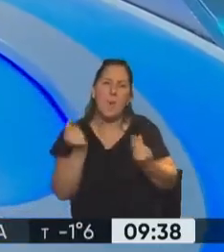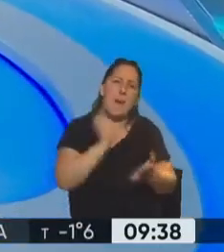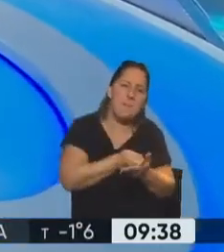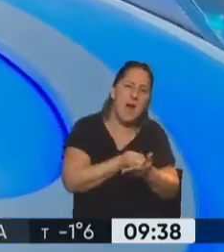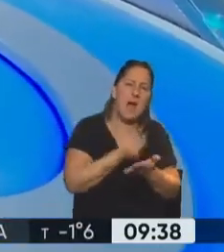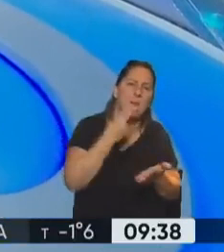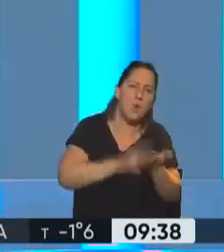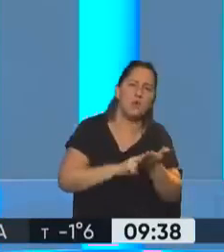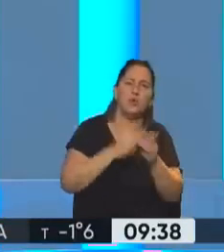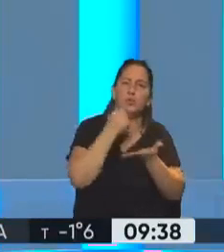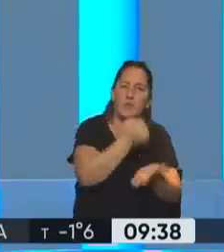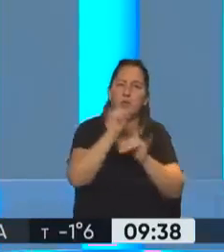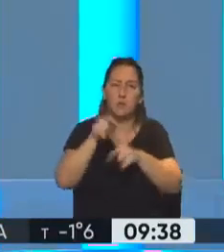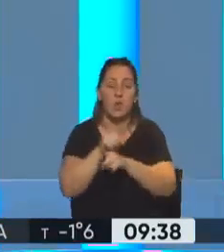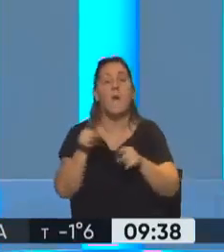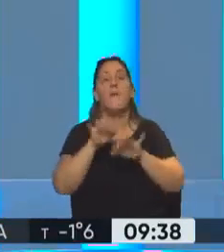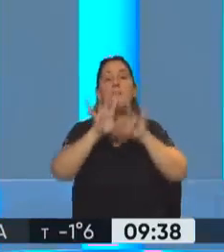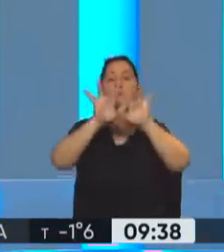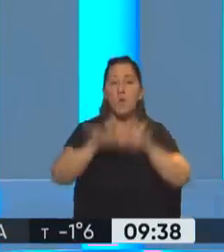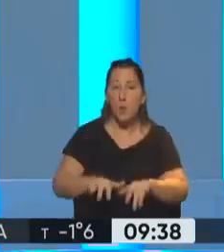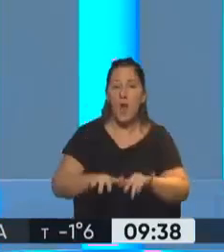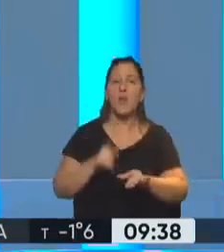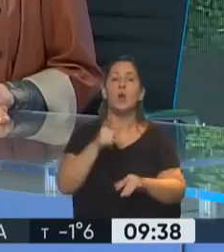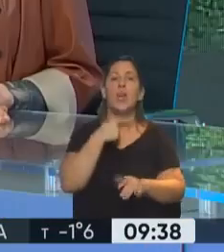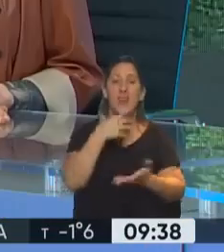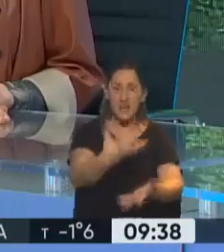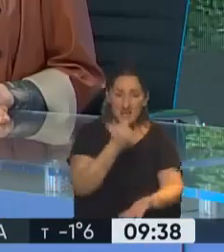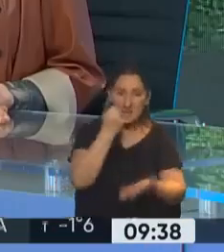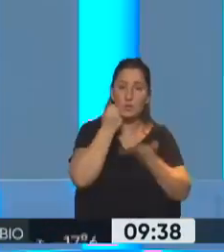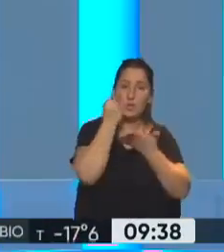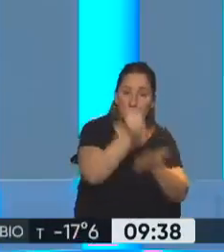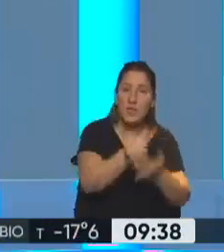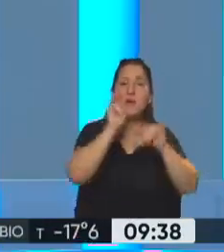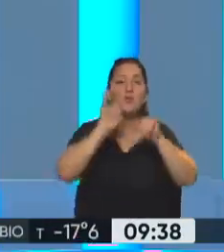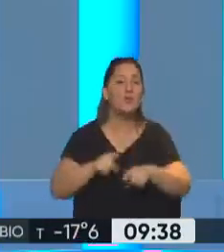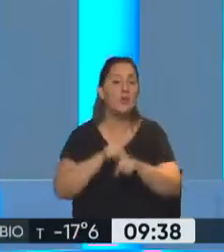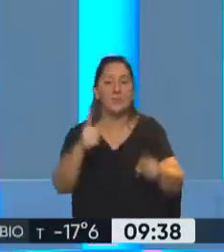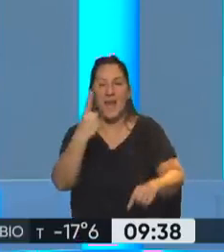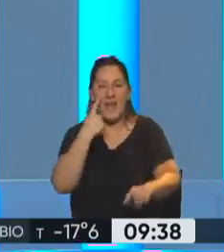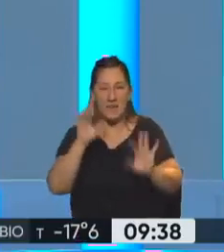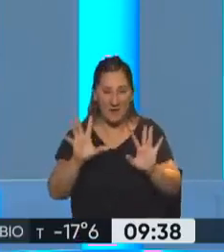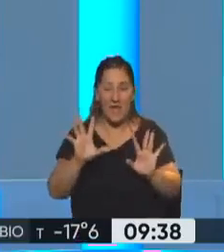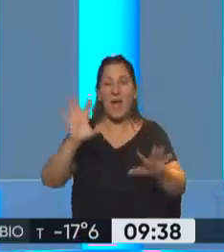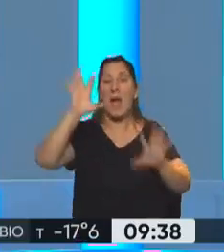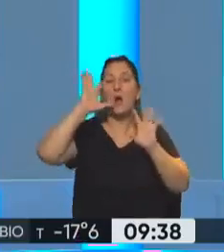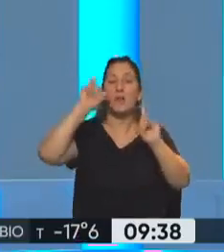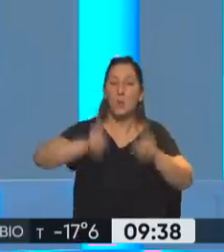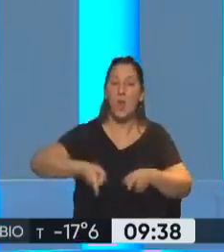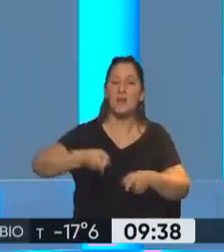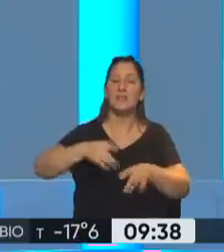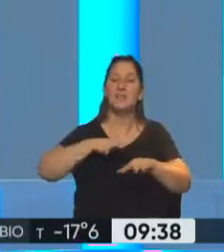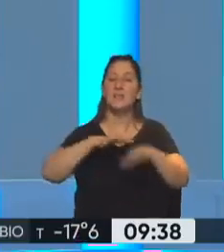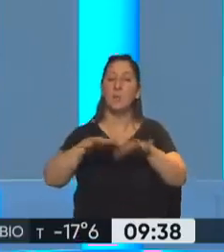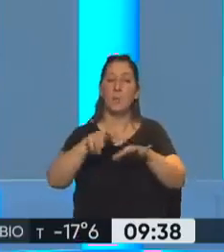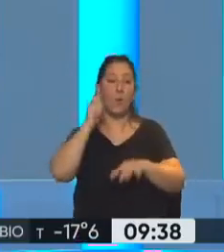seguramente te pregunten cuáles son tus ingresos si quieres recibir el subsidio posiblemente habrá que ver porque todavía recordemos que todo esto qué